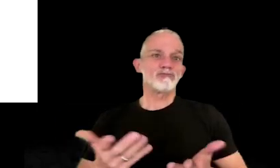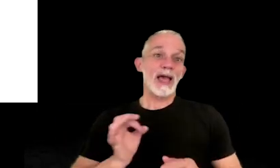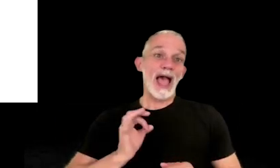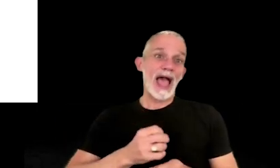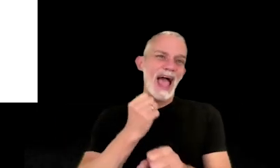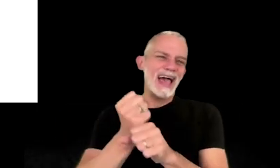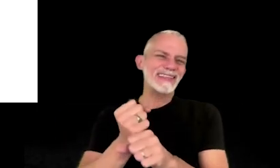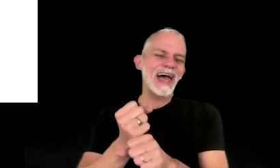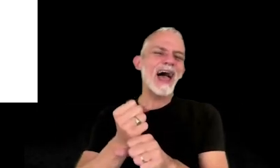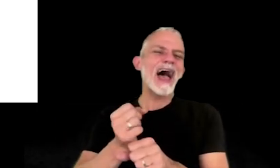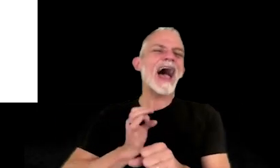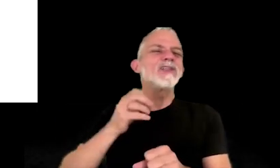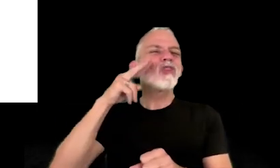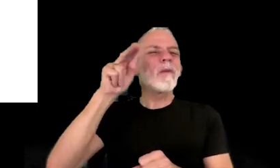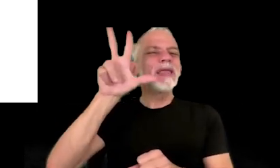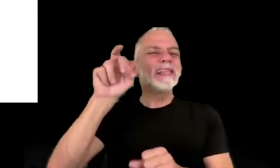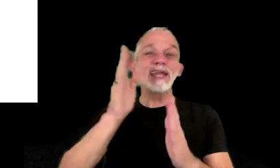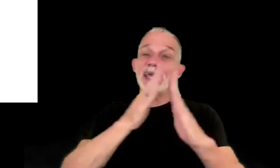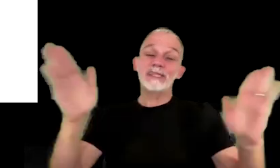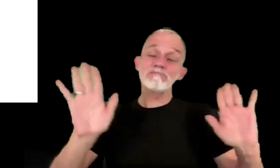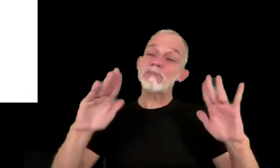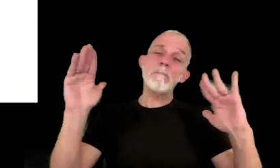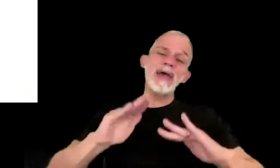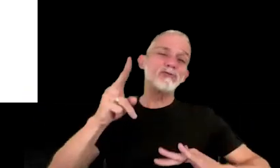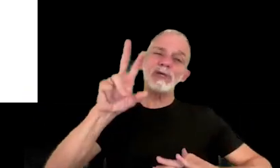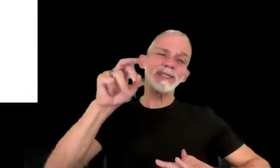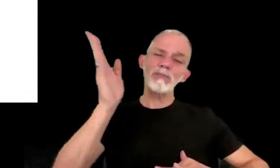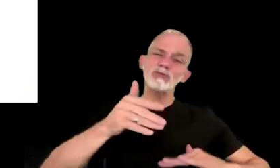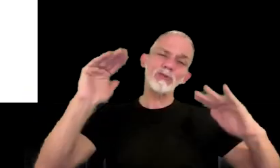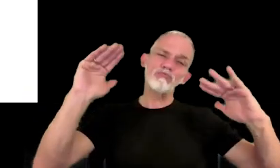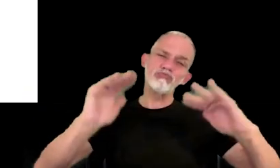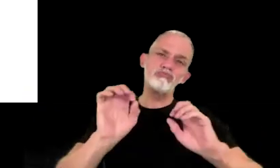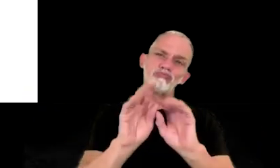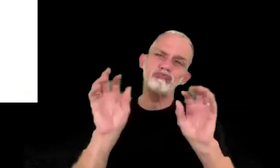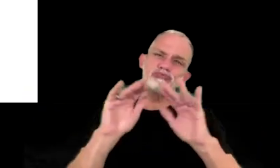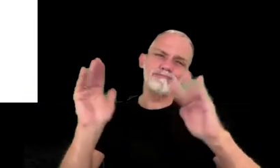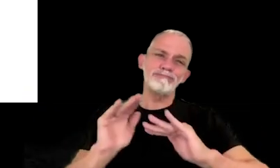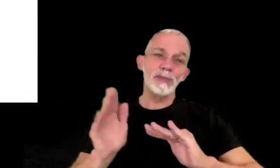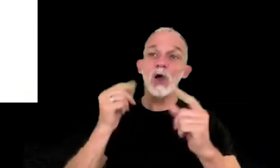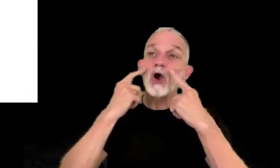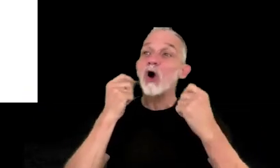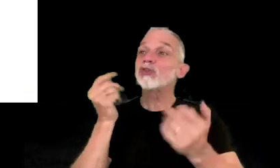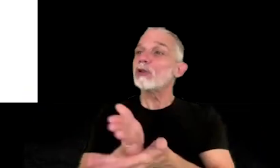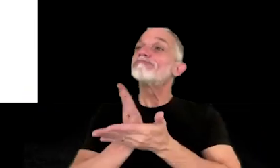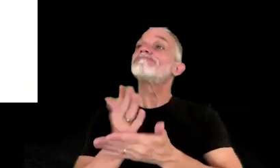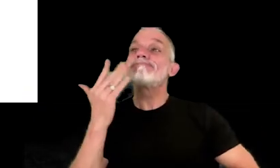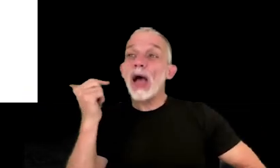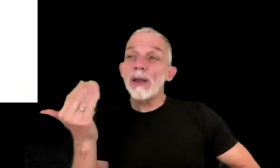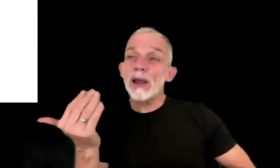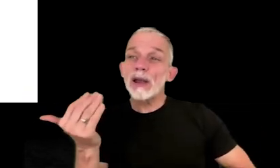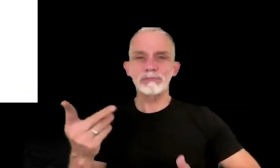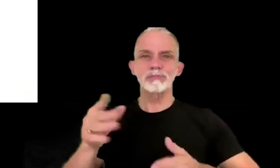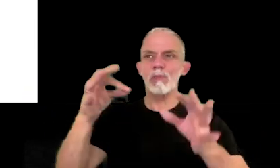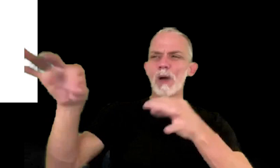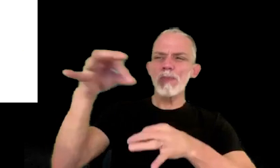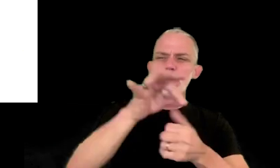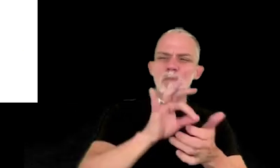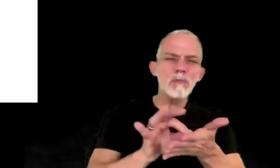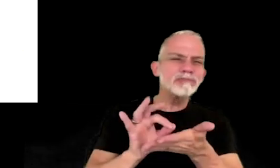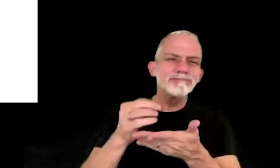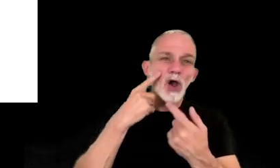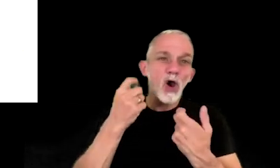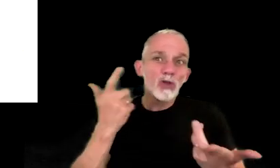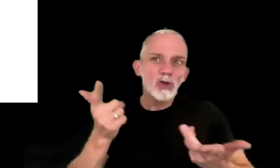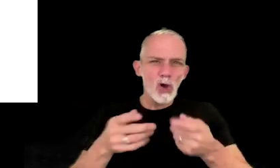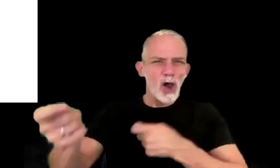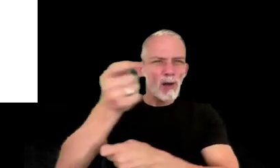Bueno, son pautas. Y eso lo puede trasladar a través de controles administrativos más severos, de la existencia de mercados